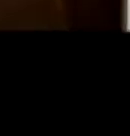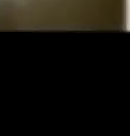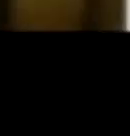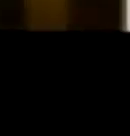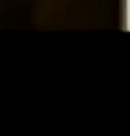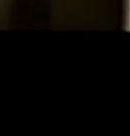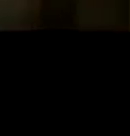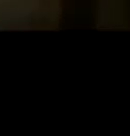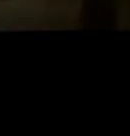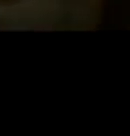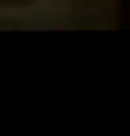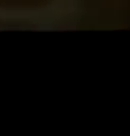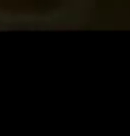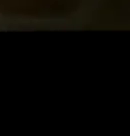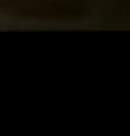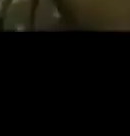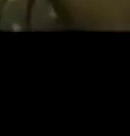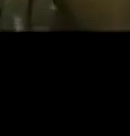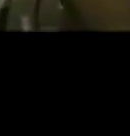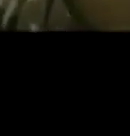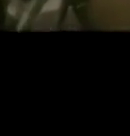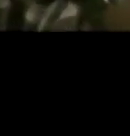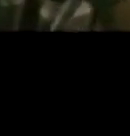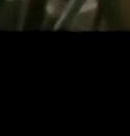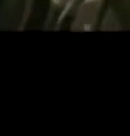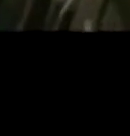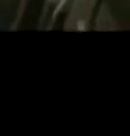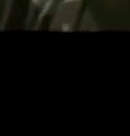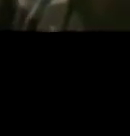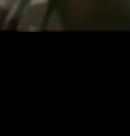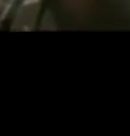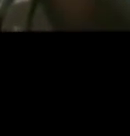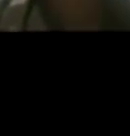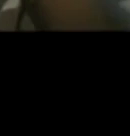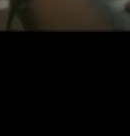fundirnos en hazañas solidarias.